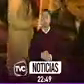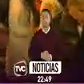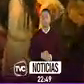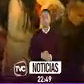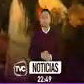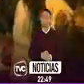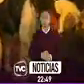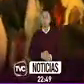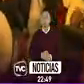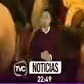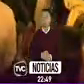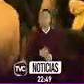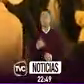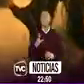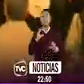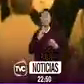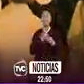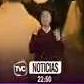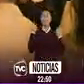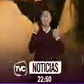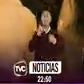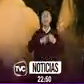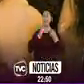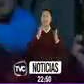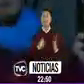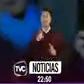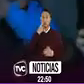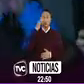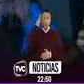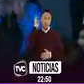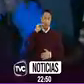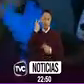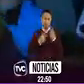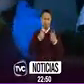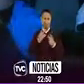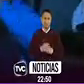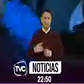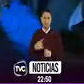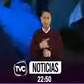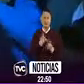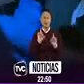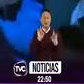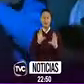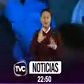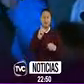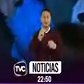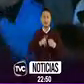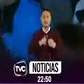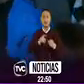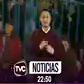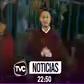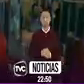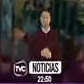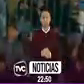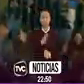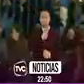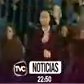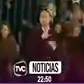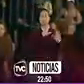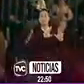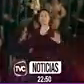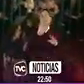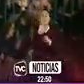En esta noche de fiesta, quiteños y quiteñas, y cómo no, visitantes, expresaron sus mejores deseos para la capital en sus